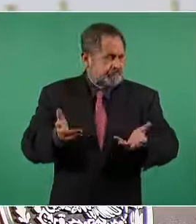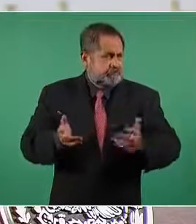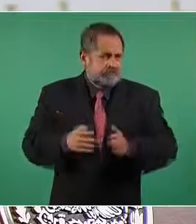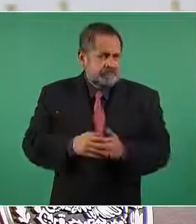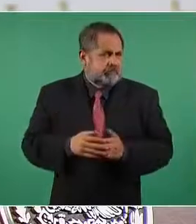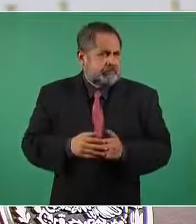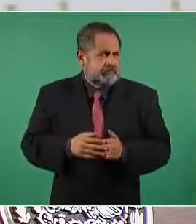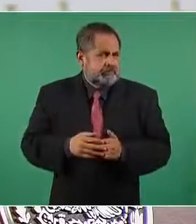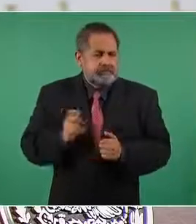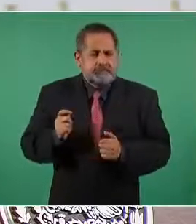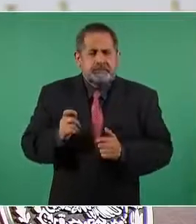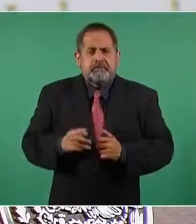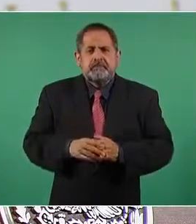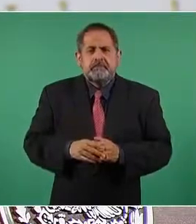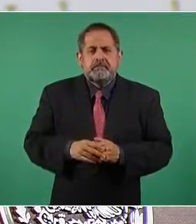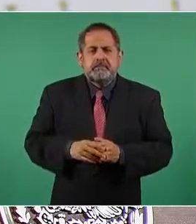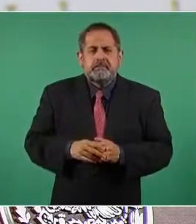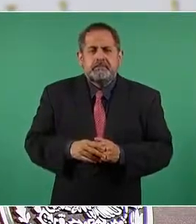no hay